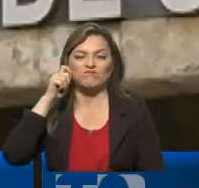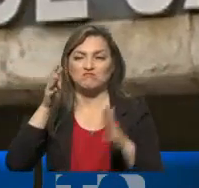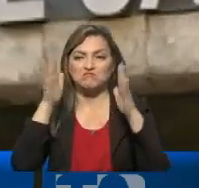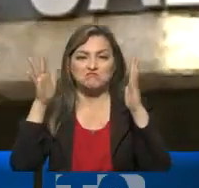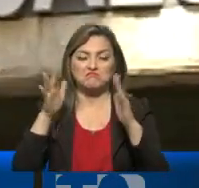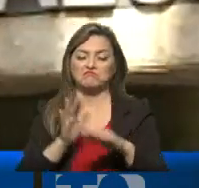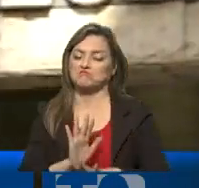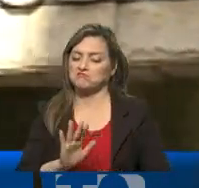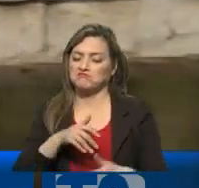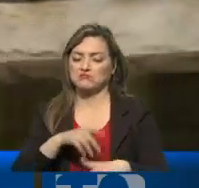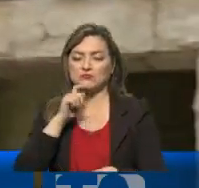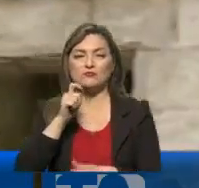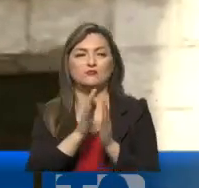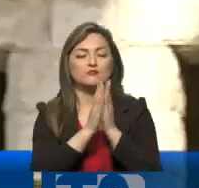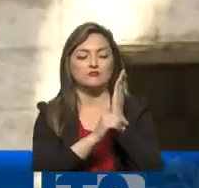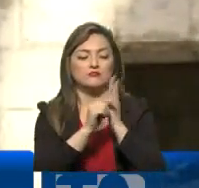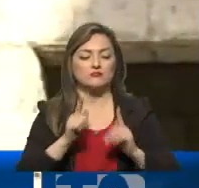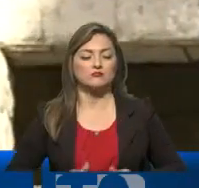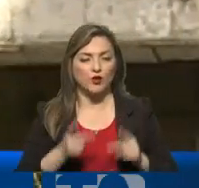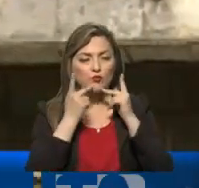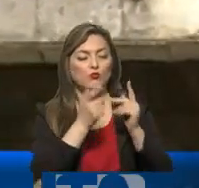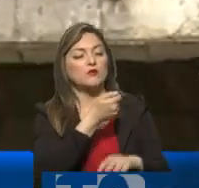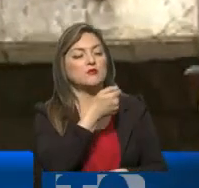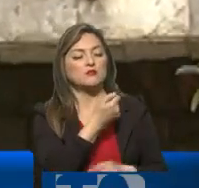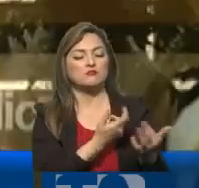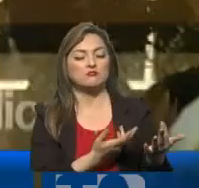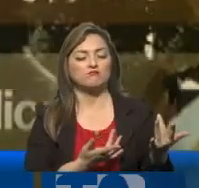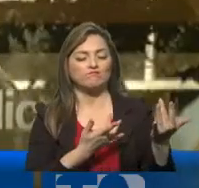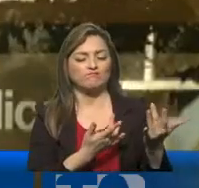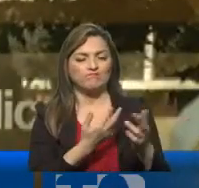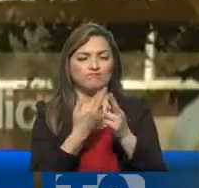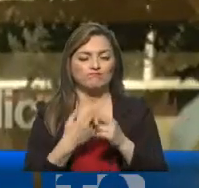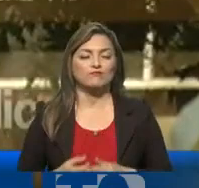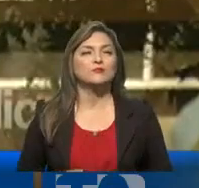escuchados. Solicitamos una entrevista con el Ministerio de Salud, sin embargo, hasta el